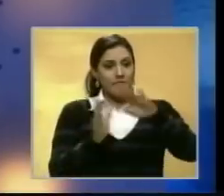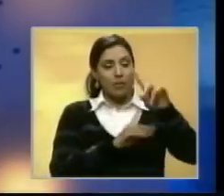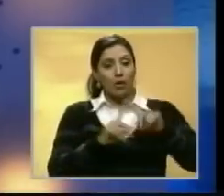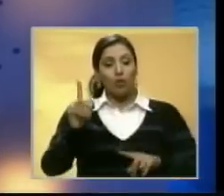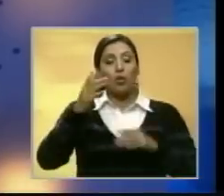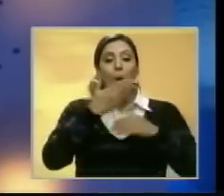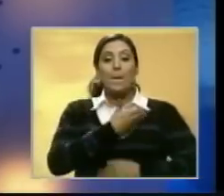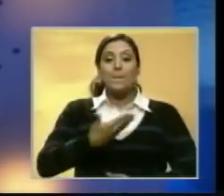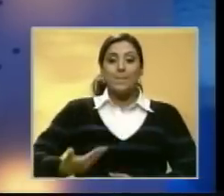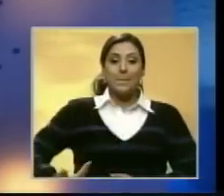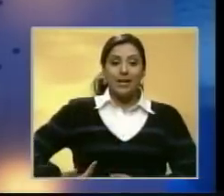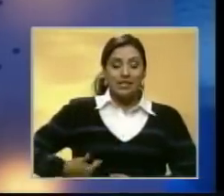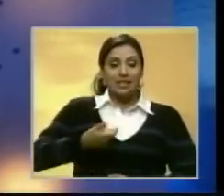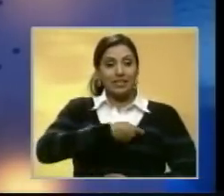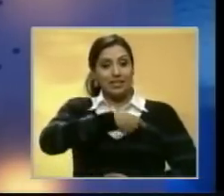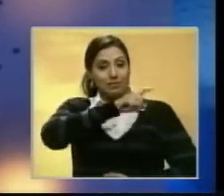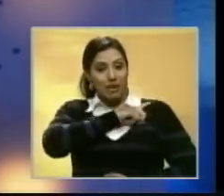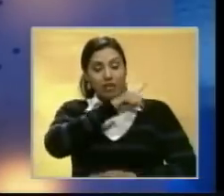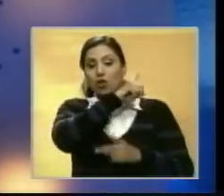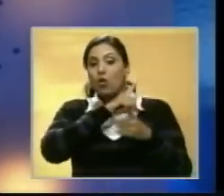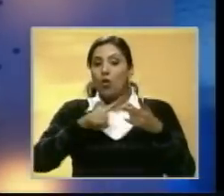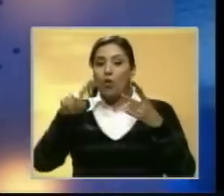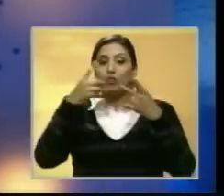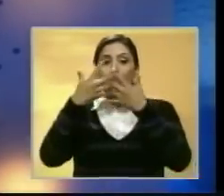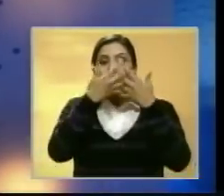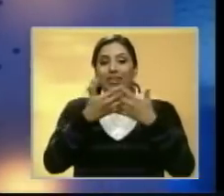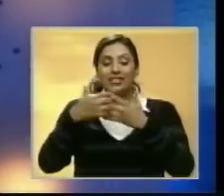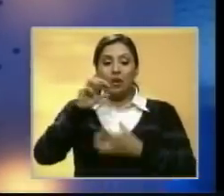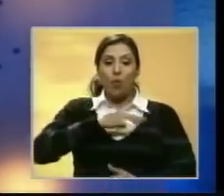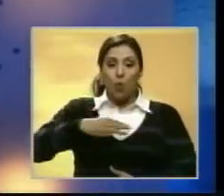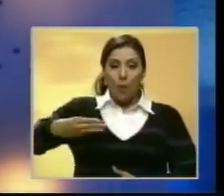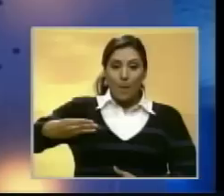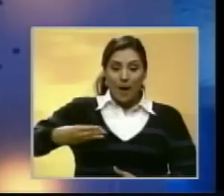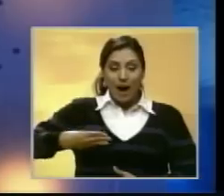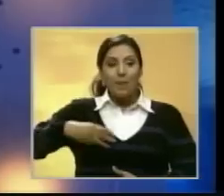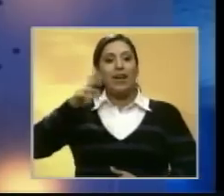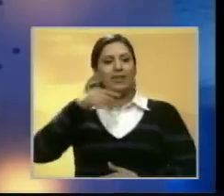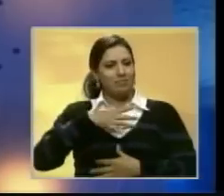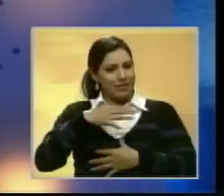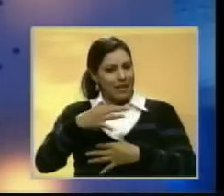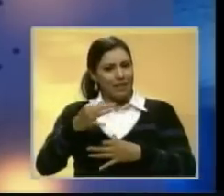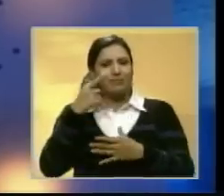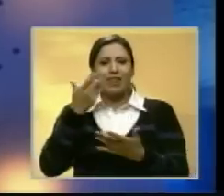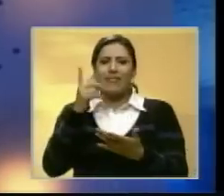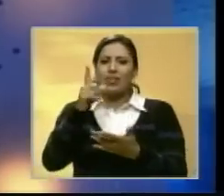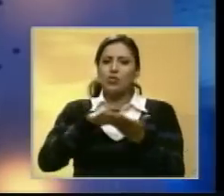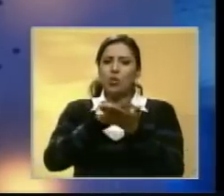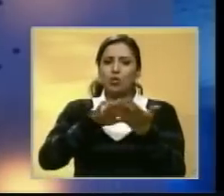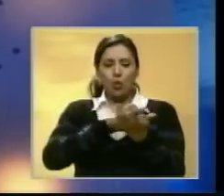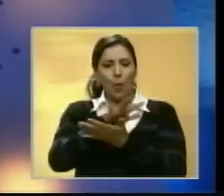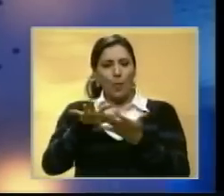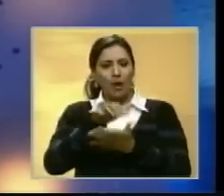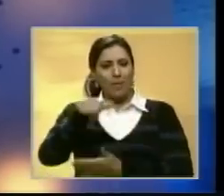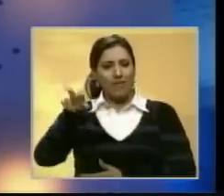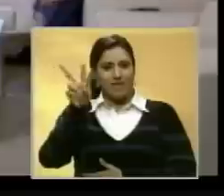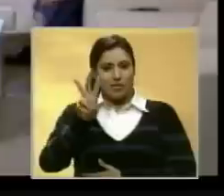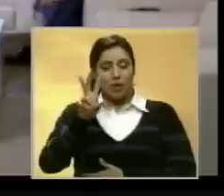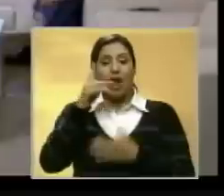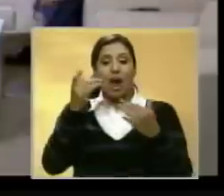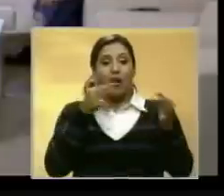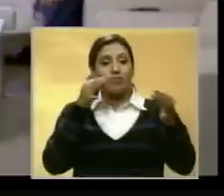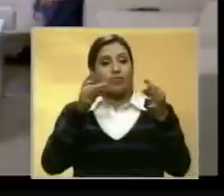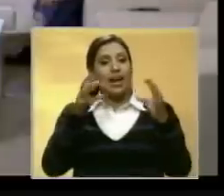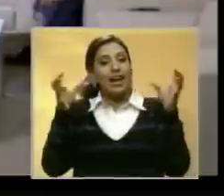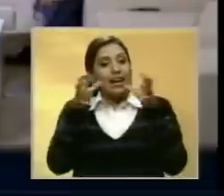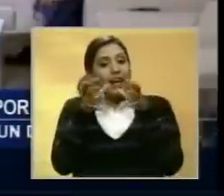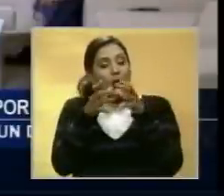Los presidentes de España, Mariano Rajoy, y de Estados Unidos, Barack Obama, manifestaron su interés en que se solucione la crisis en Venezuela. Durante una